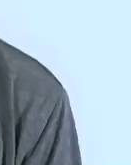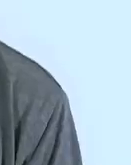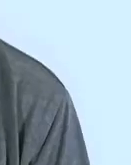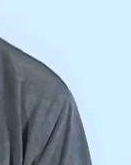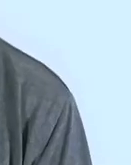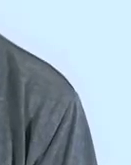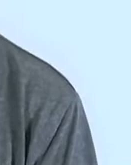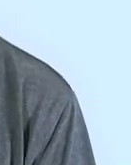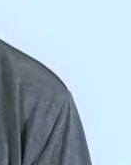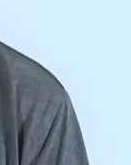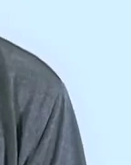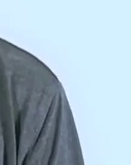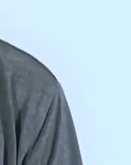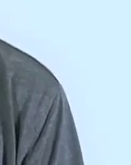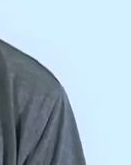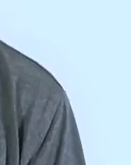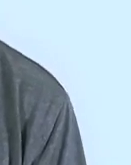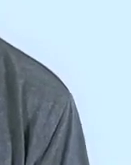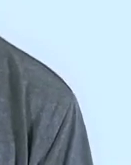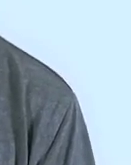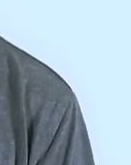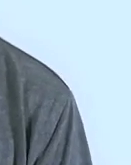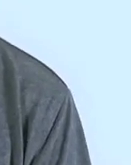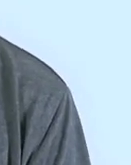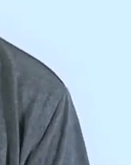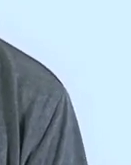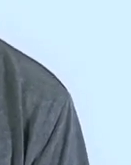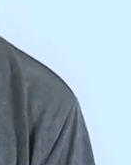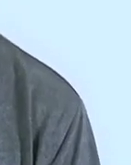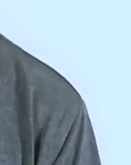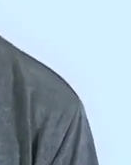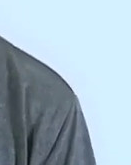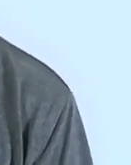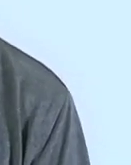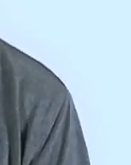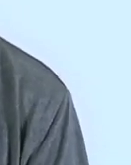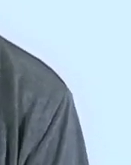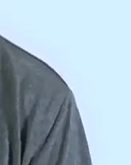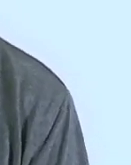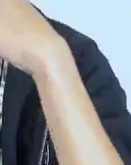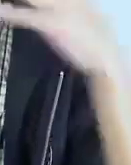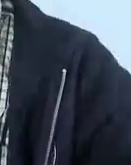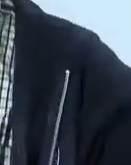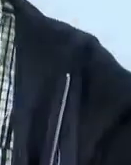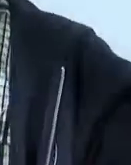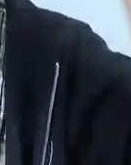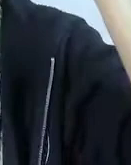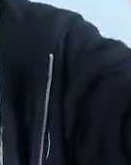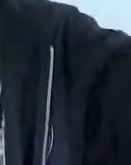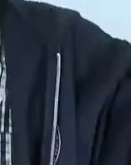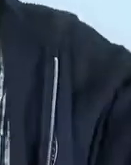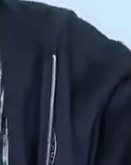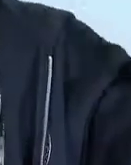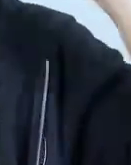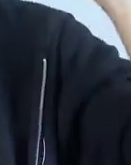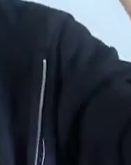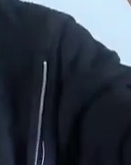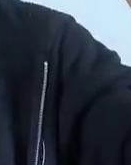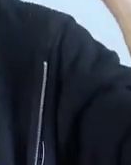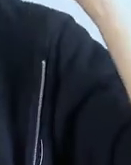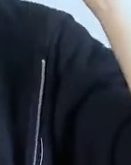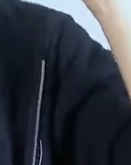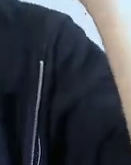Yo desde chiquitillo veía las animaciones, veía las películas, veía todo y yo decía, yo quiero algún día estar ahí detrás de... Es como que te abran las ventanas de la